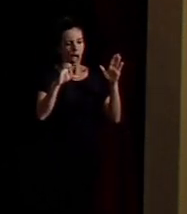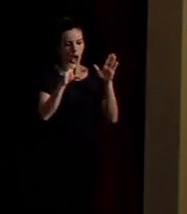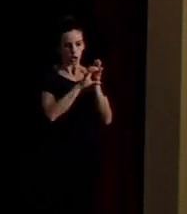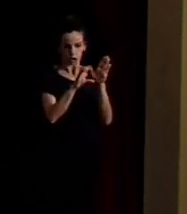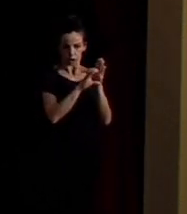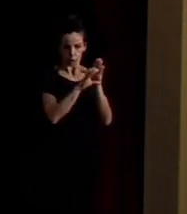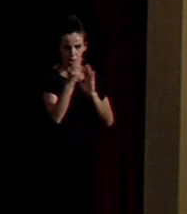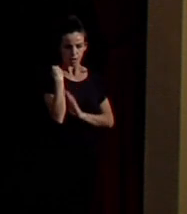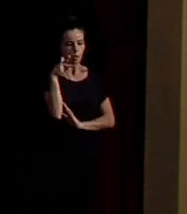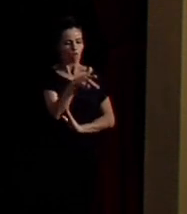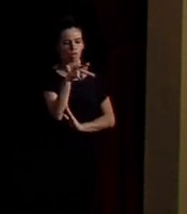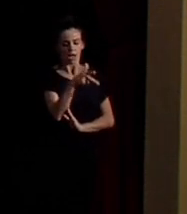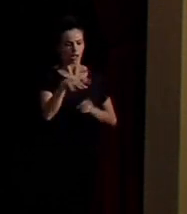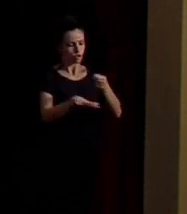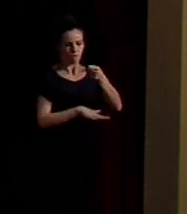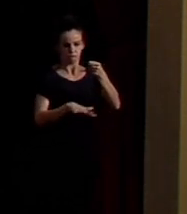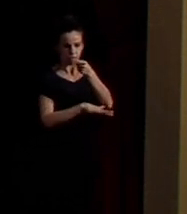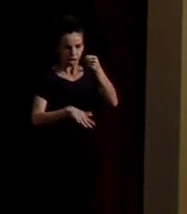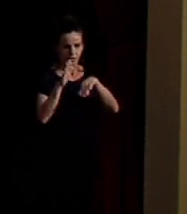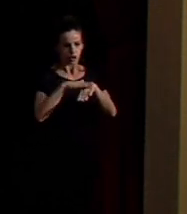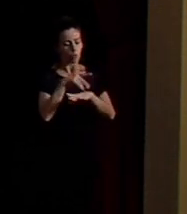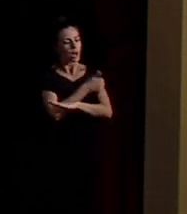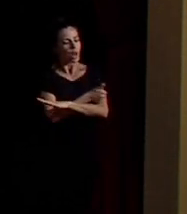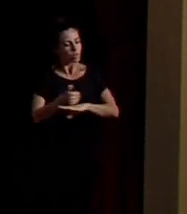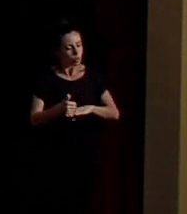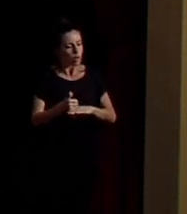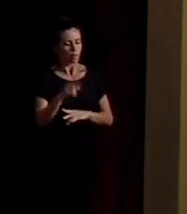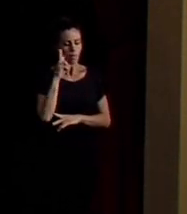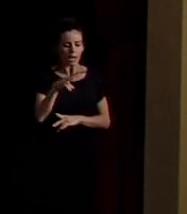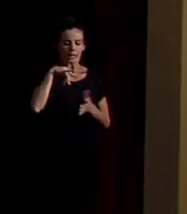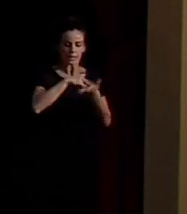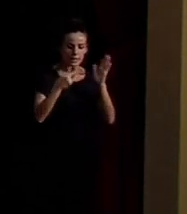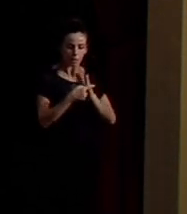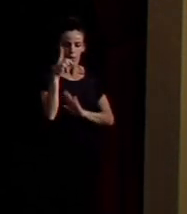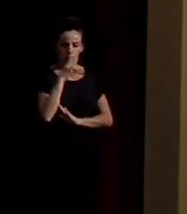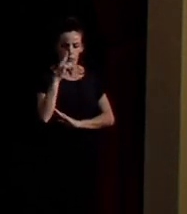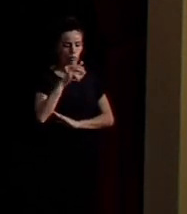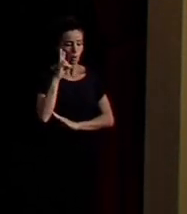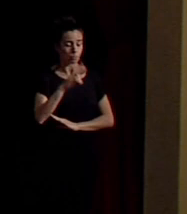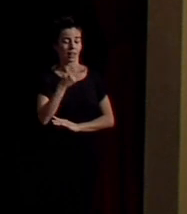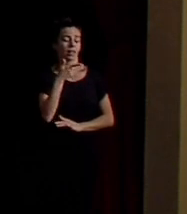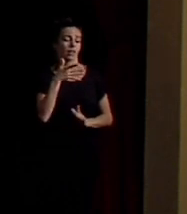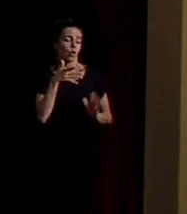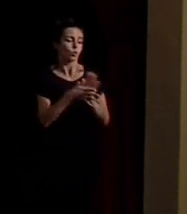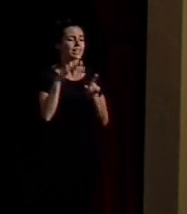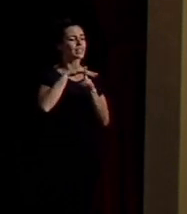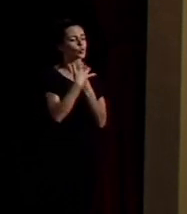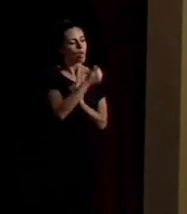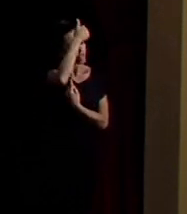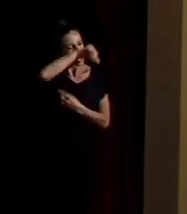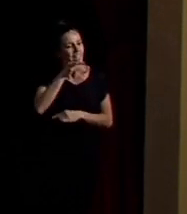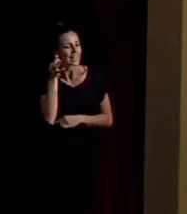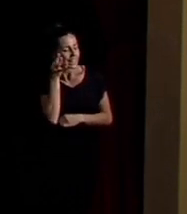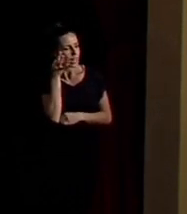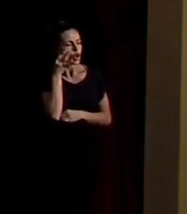derechos fundamentales y a la construcción de la ciudadanía, abordar el sistema prostitucional desde una perspectiva de género, yo creo que nos obliga a